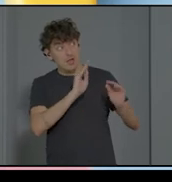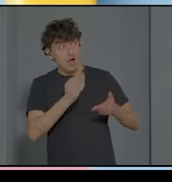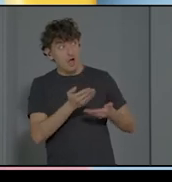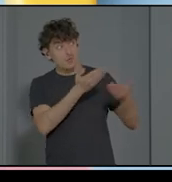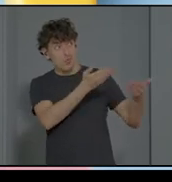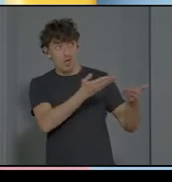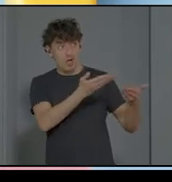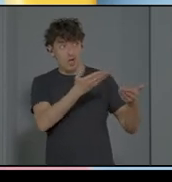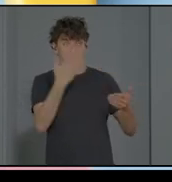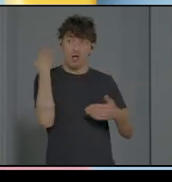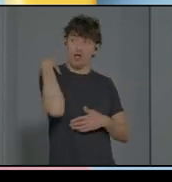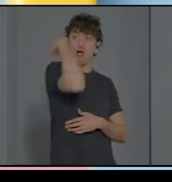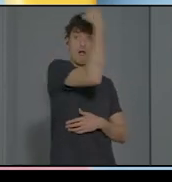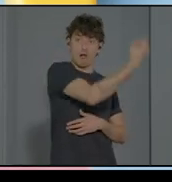medir